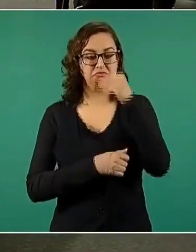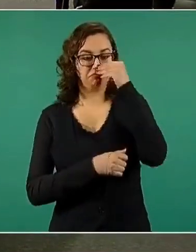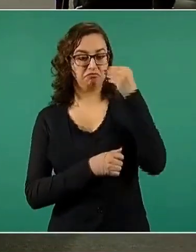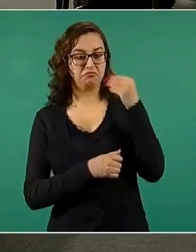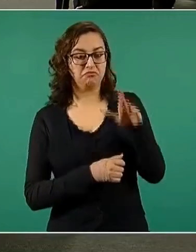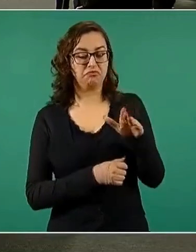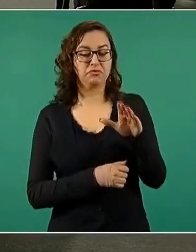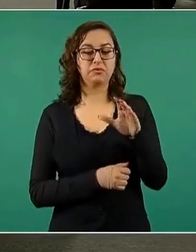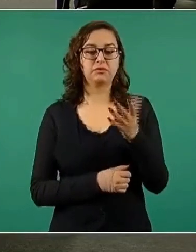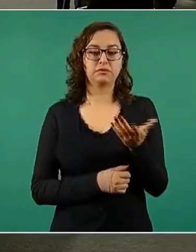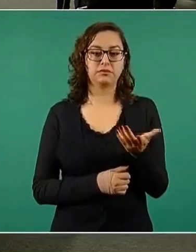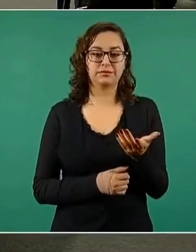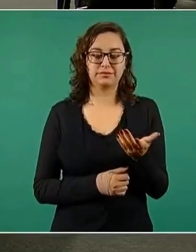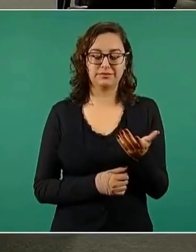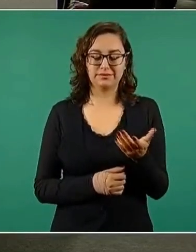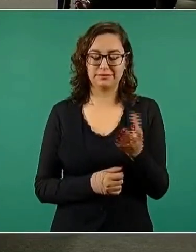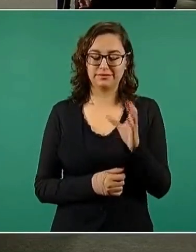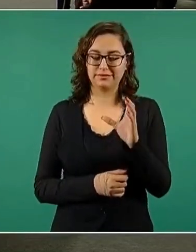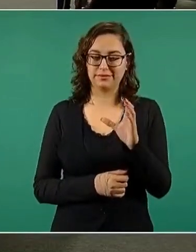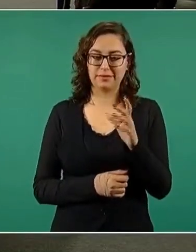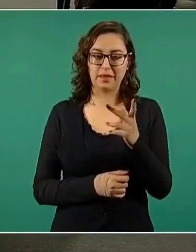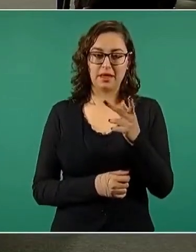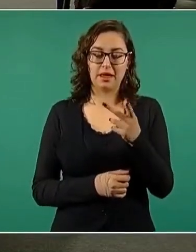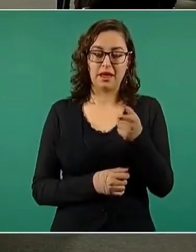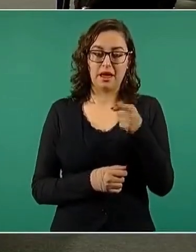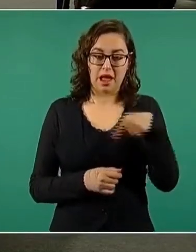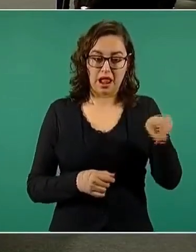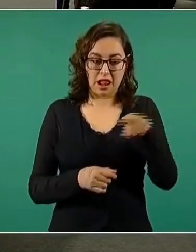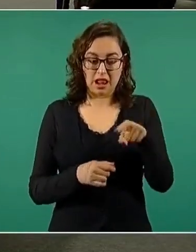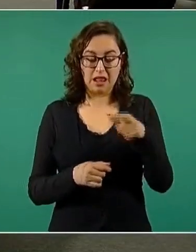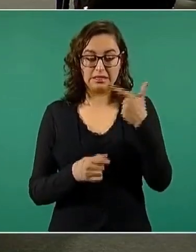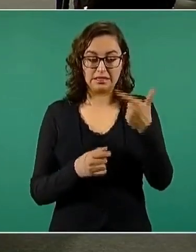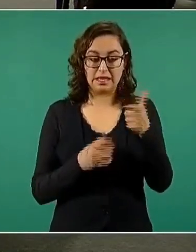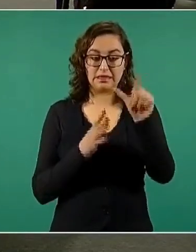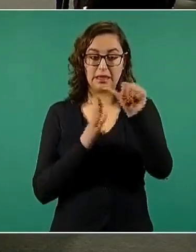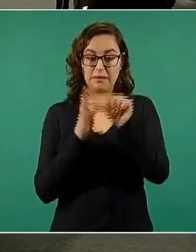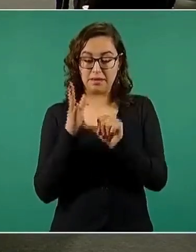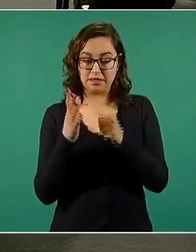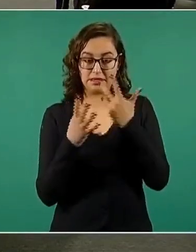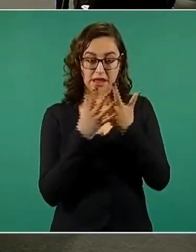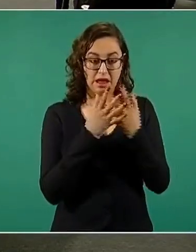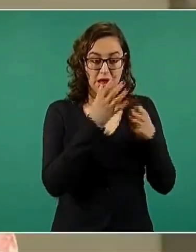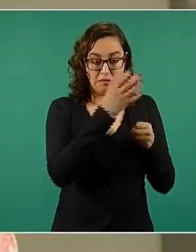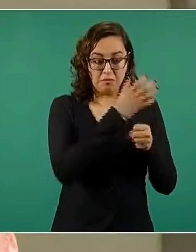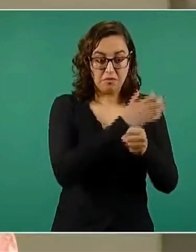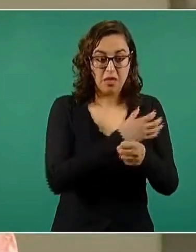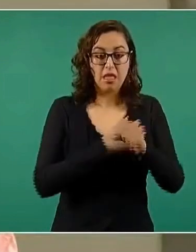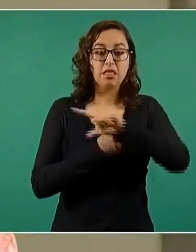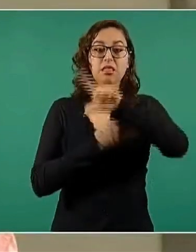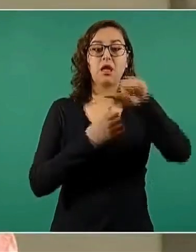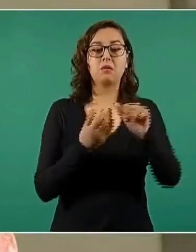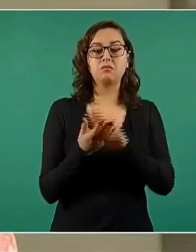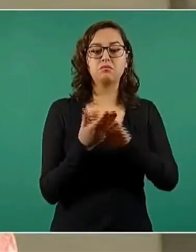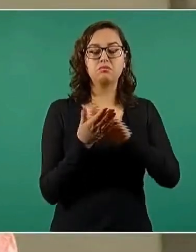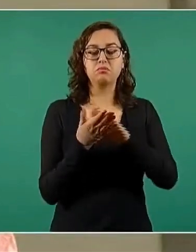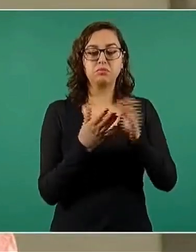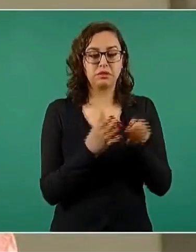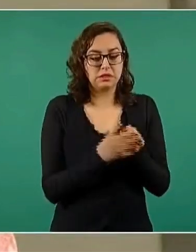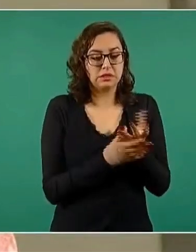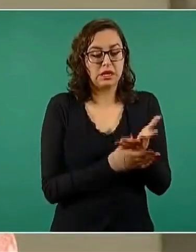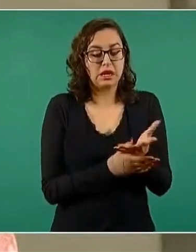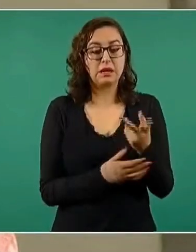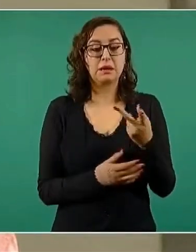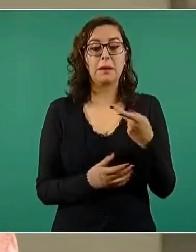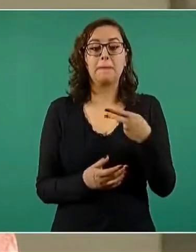resultó absuelto por la justicia tras estar preso 7 meses. Hay versiones en su contra sobre presuntos acaparamientos de